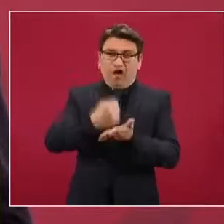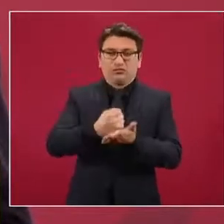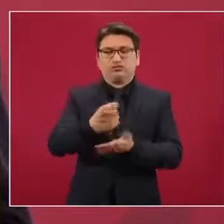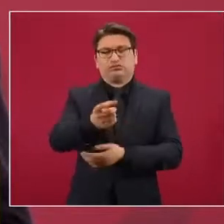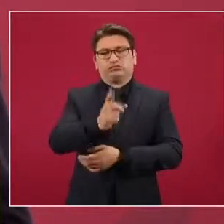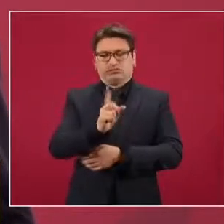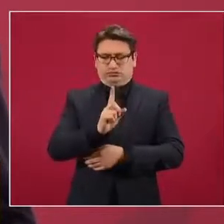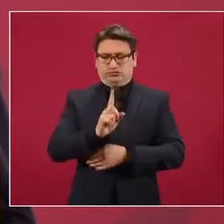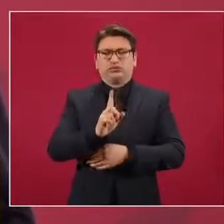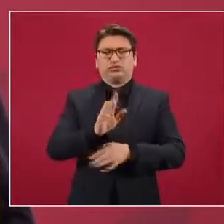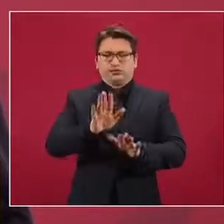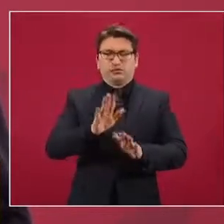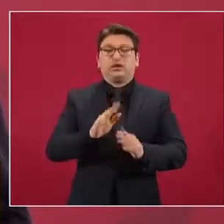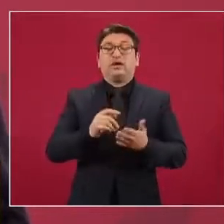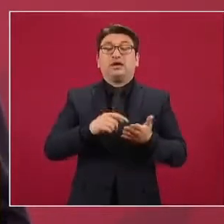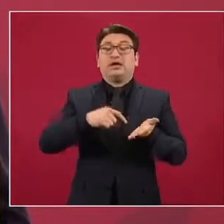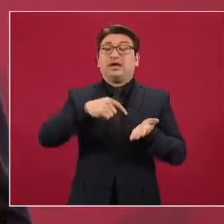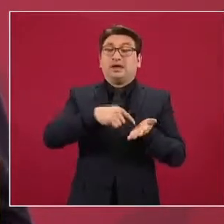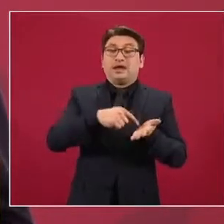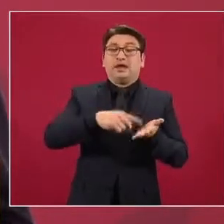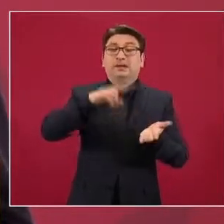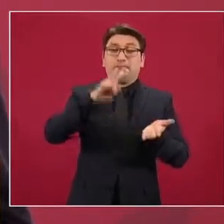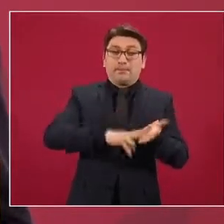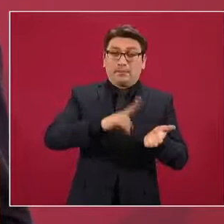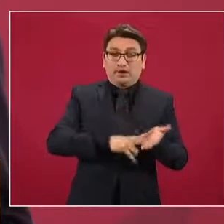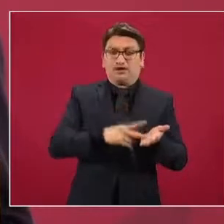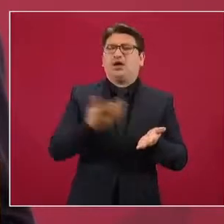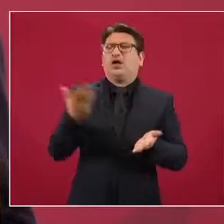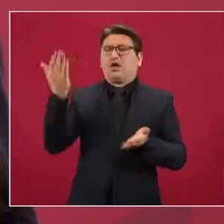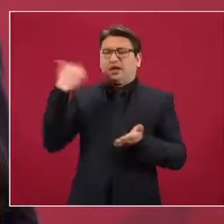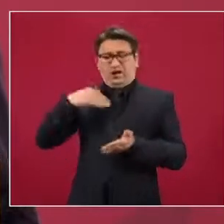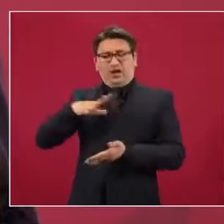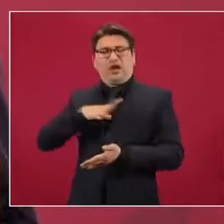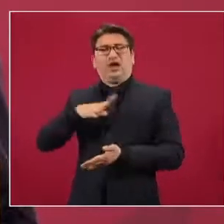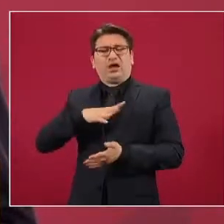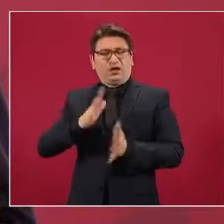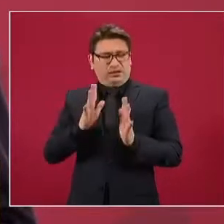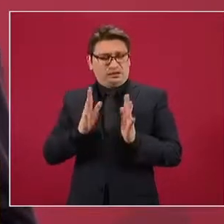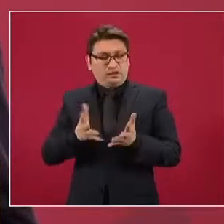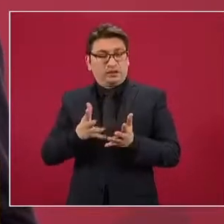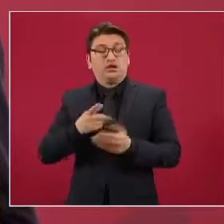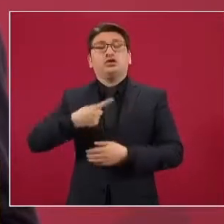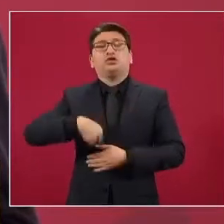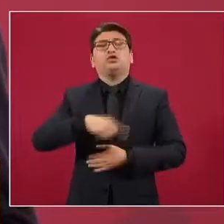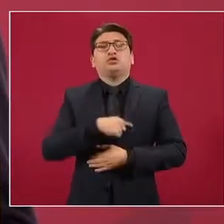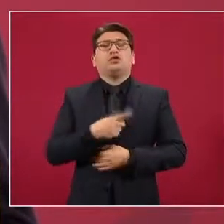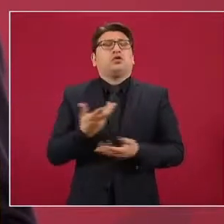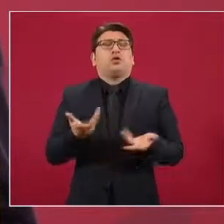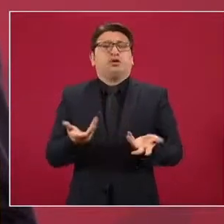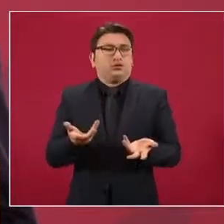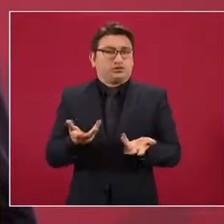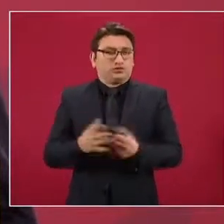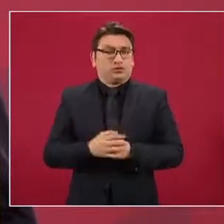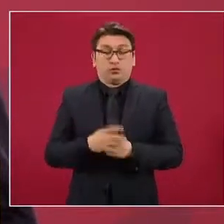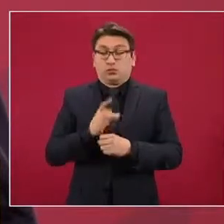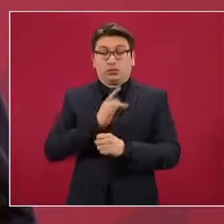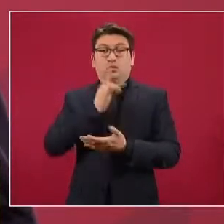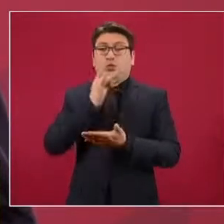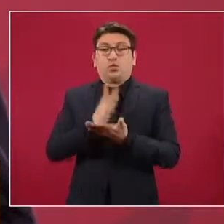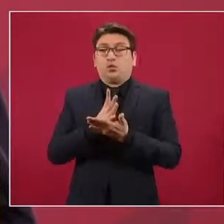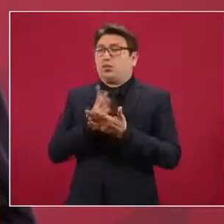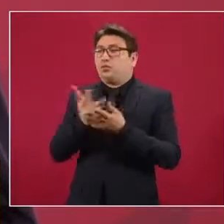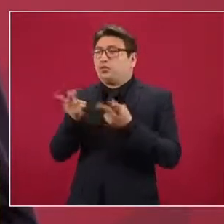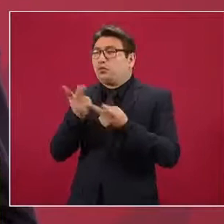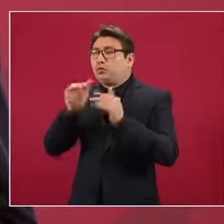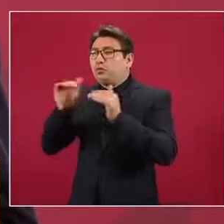Ya existían estos valores. Solamente lo que hemos hecho nosotros es